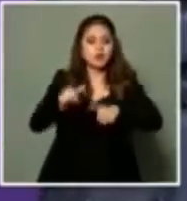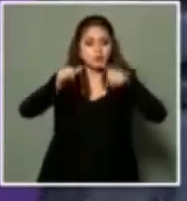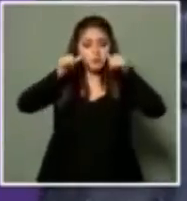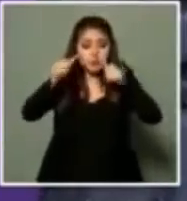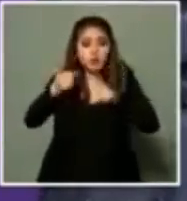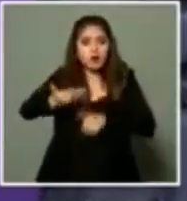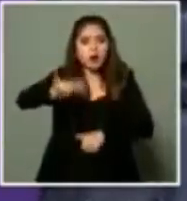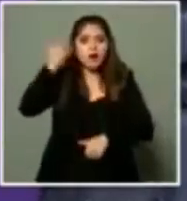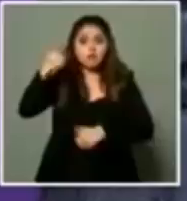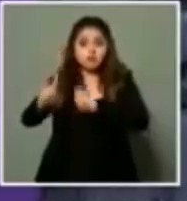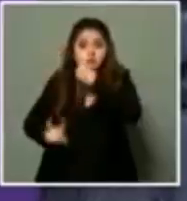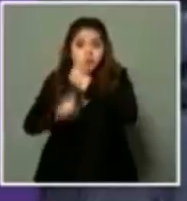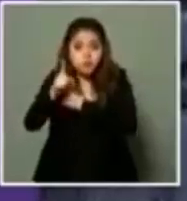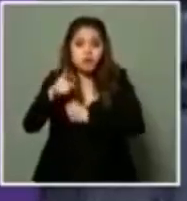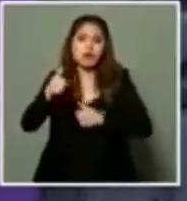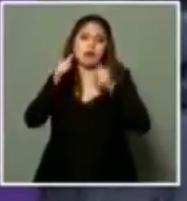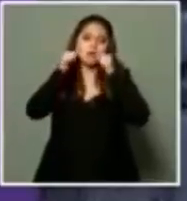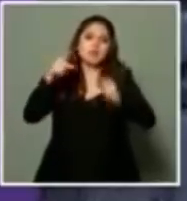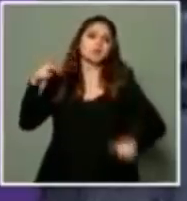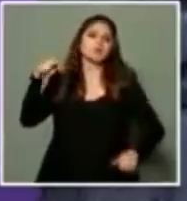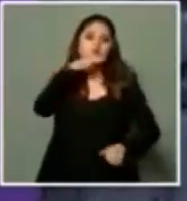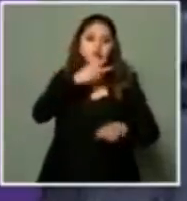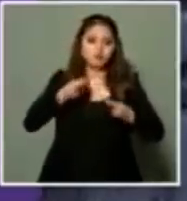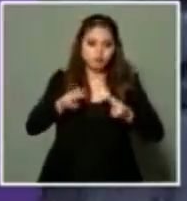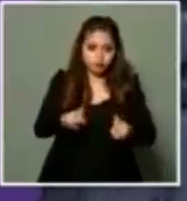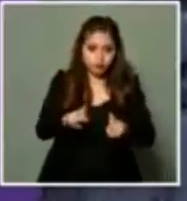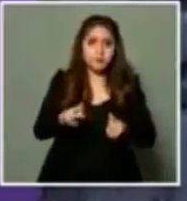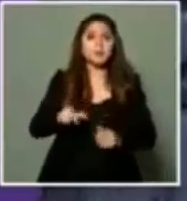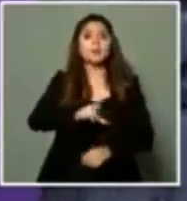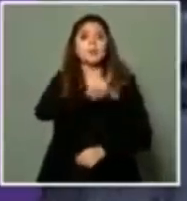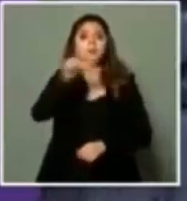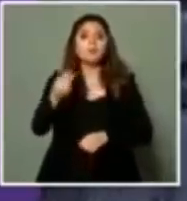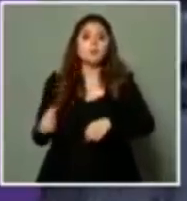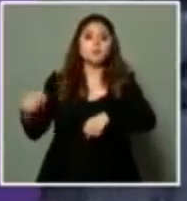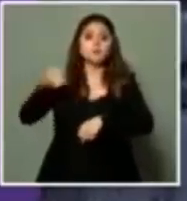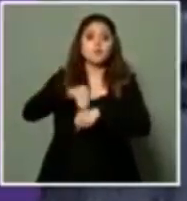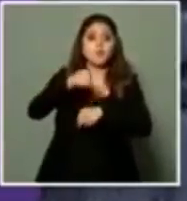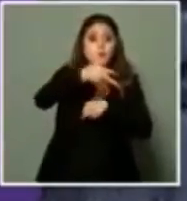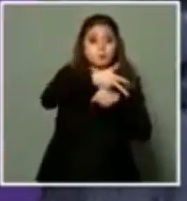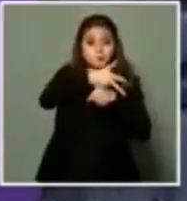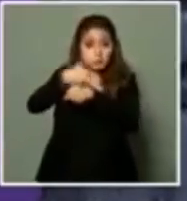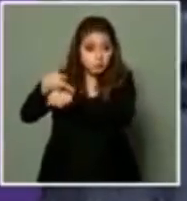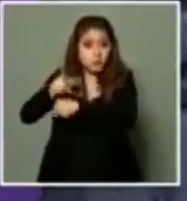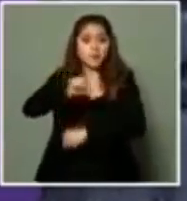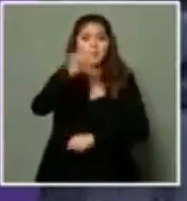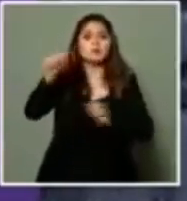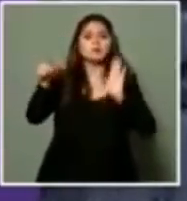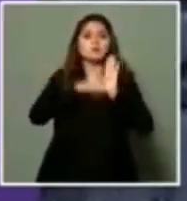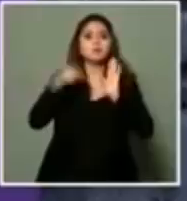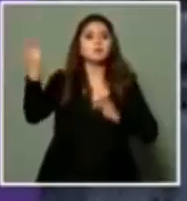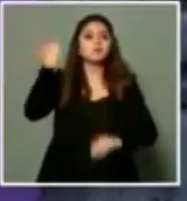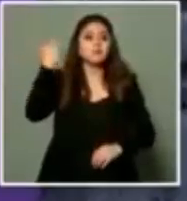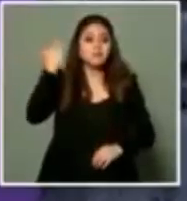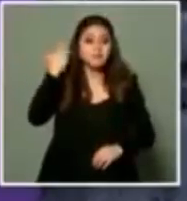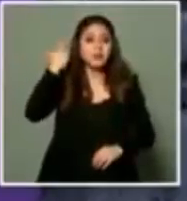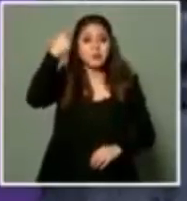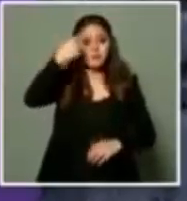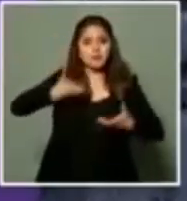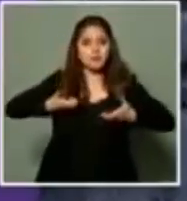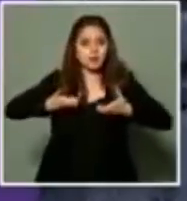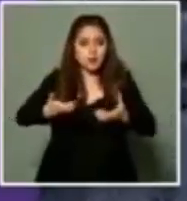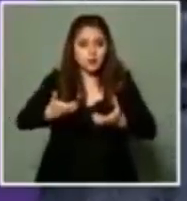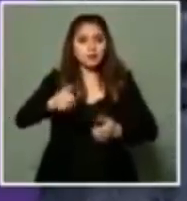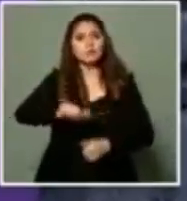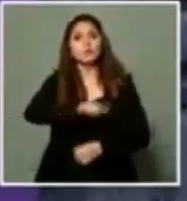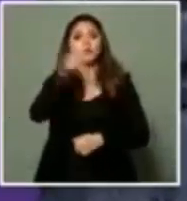de inmediato ante cualquier delito. Se instalarán más videocámaras y alarmas en las calles. Programa de seguridad en